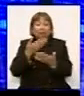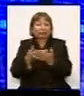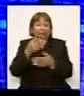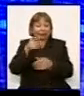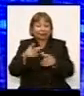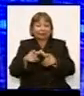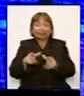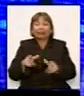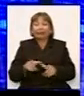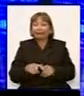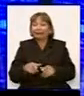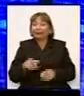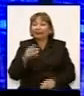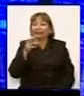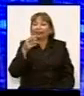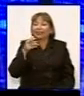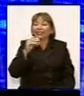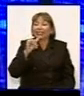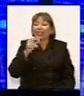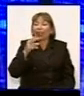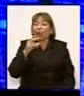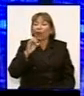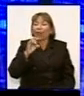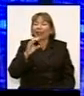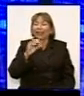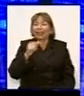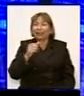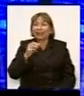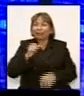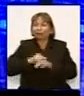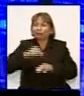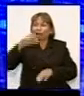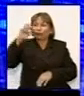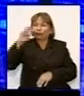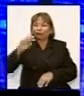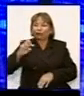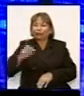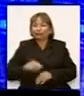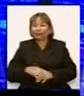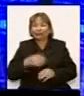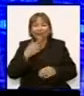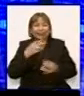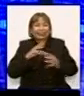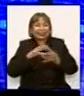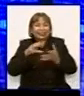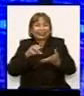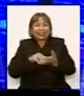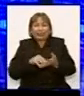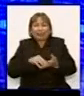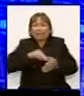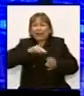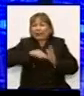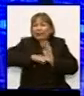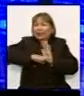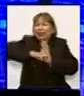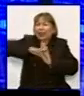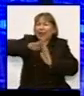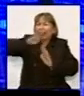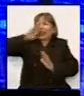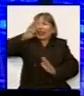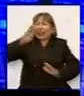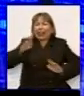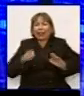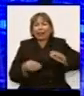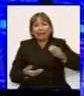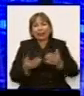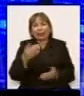esta localidad de Yanahuanca, en Cerro de Pasco, considerada la ciudad más alta del país, con